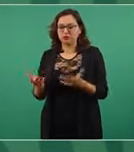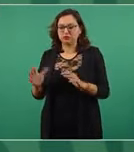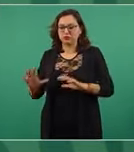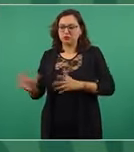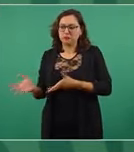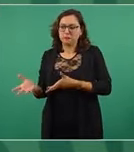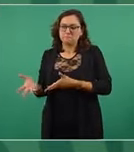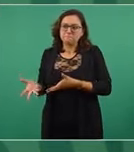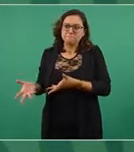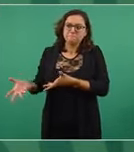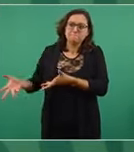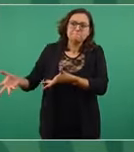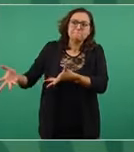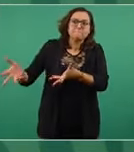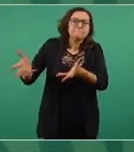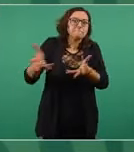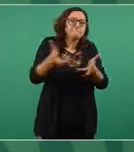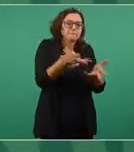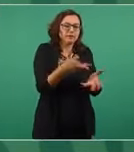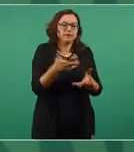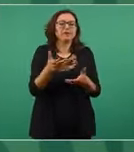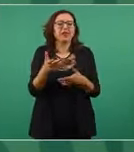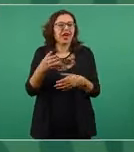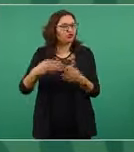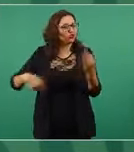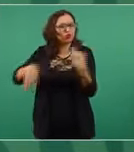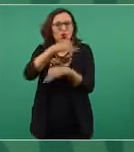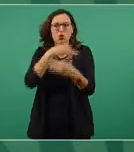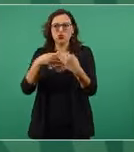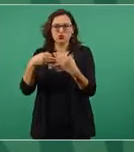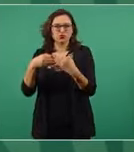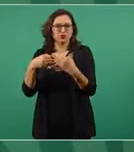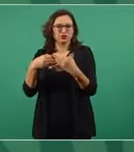ayuda si atendemos bien